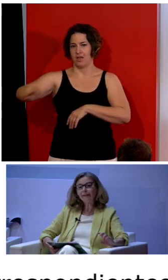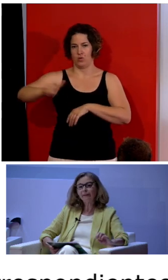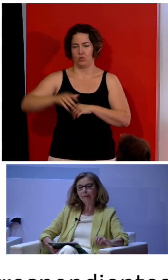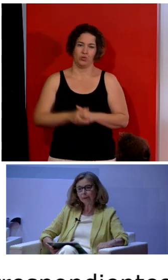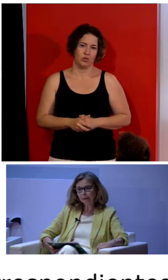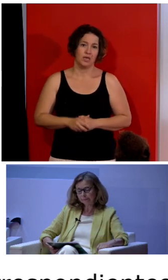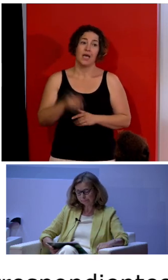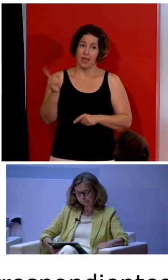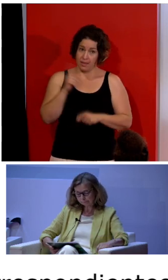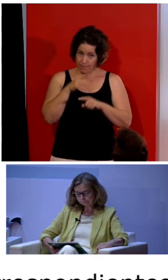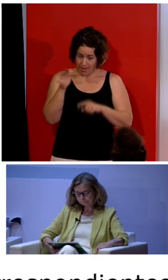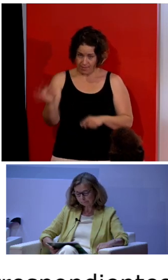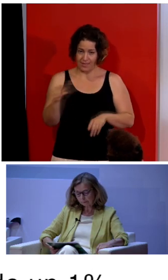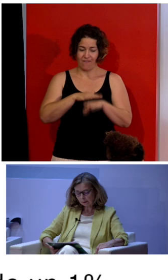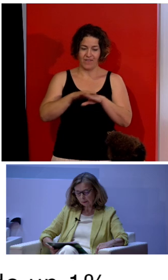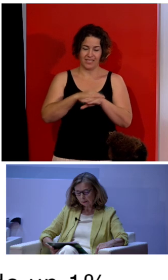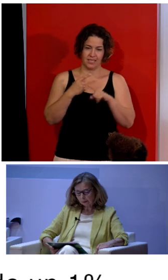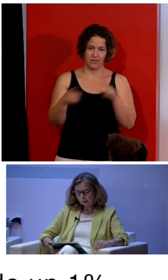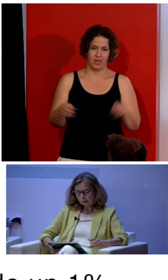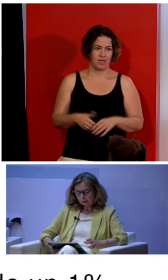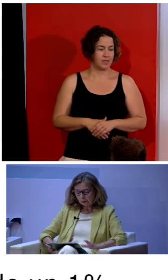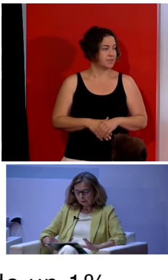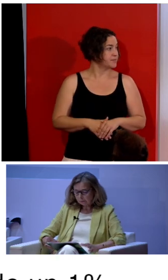bases diferenciadas.